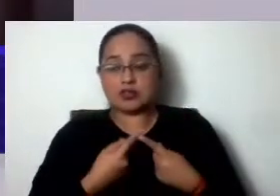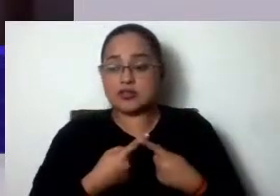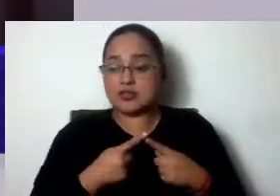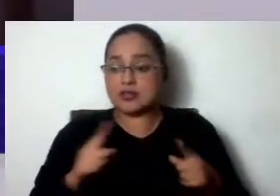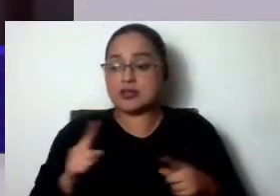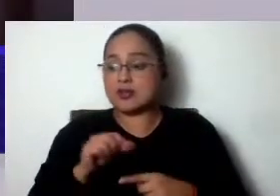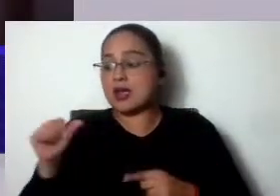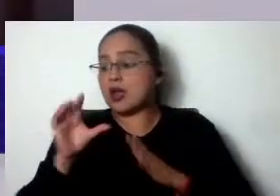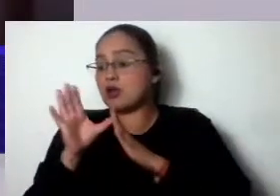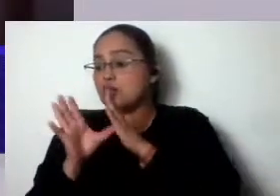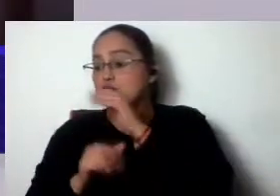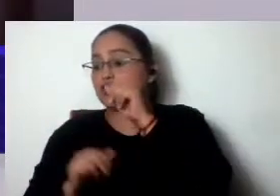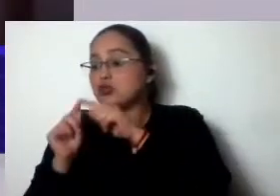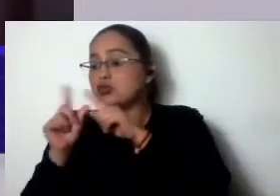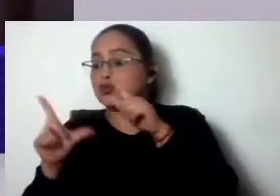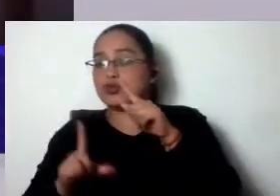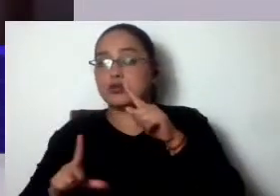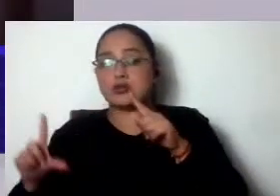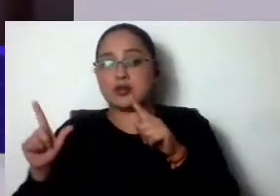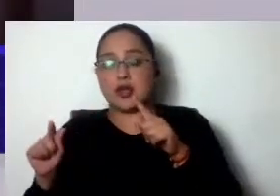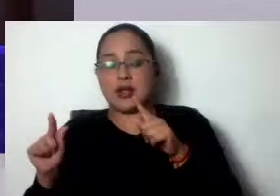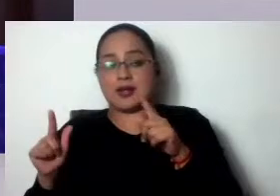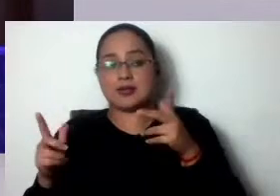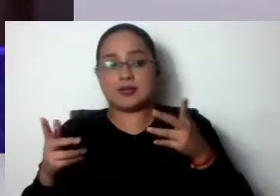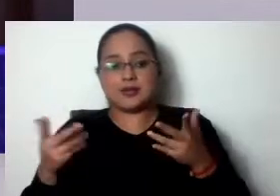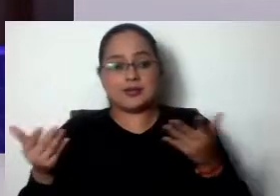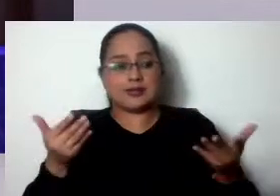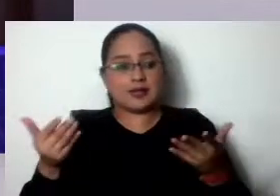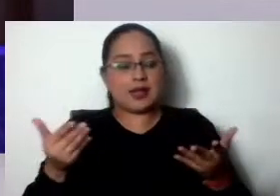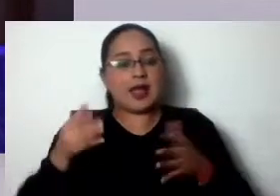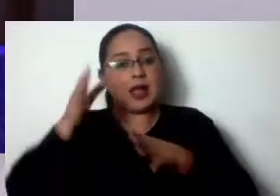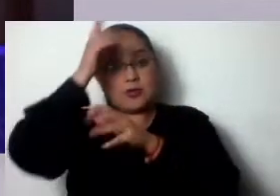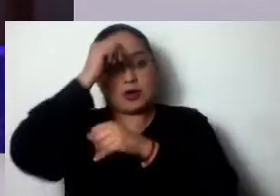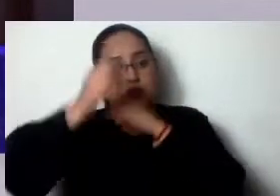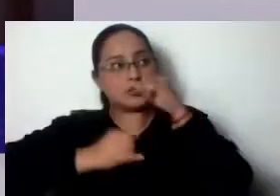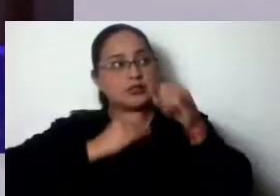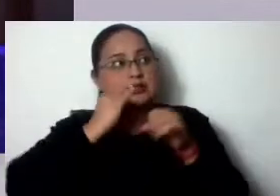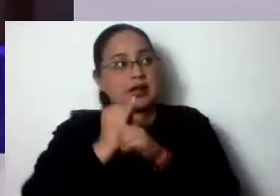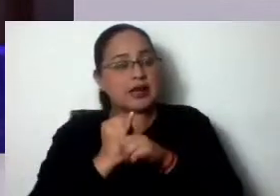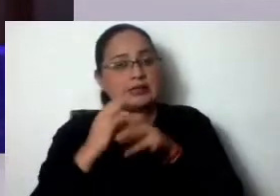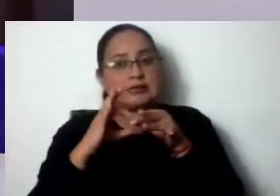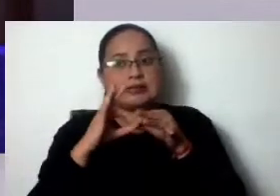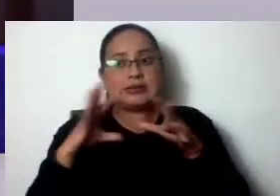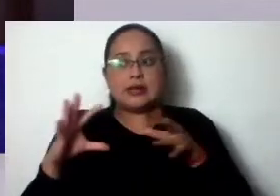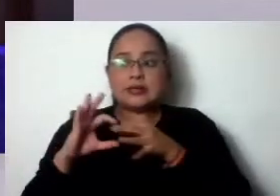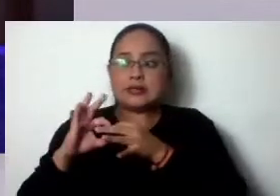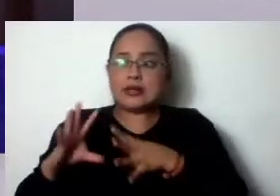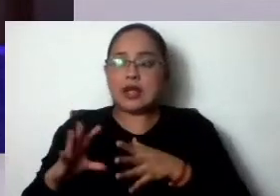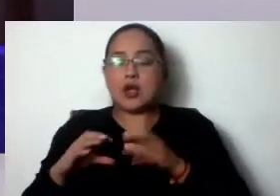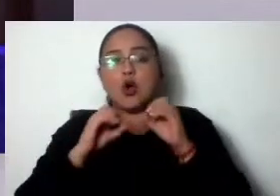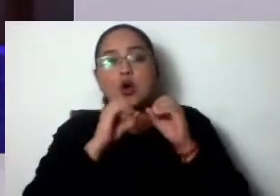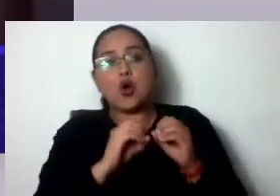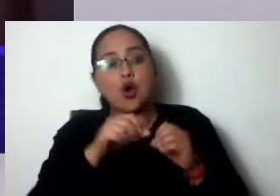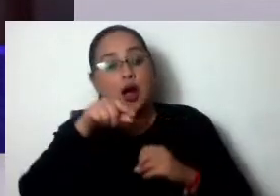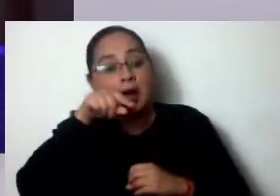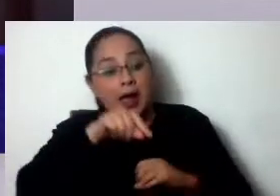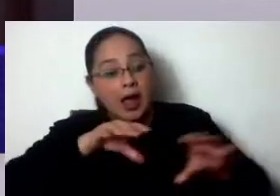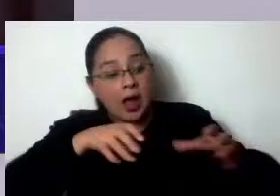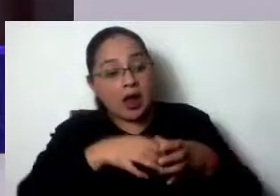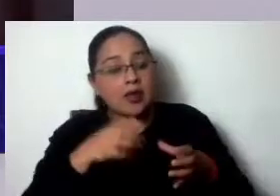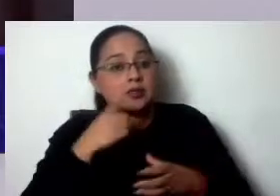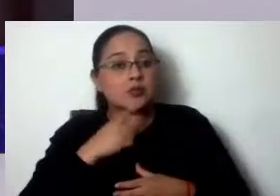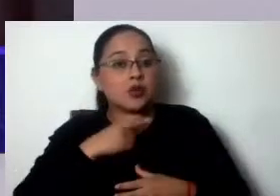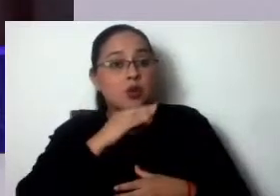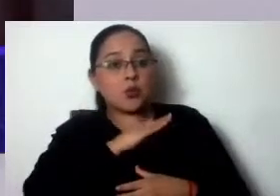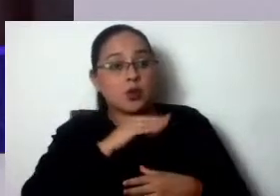a los que reconoce la constitución federal y los tratados internacionales o bien tiene facultades para ampliar